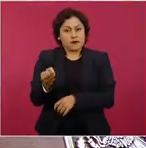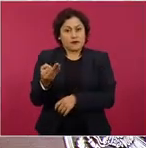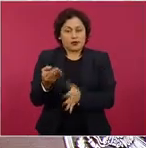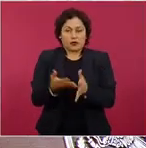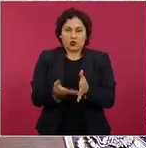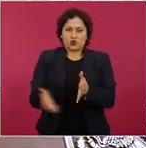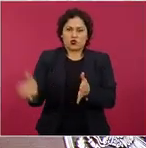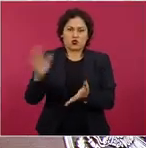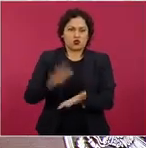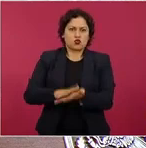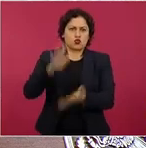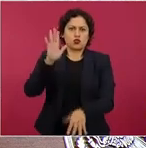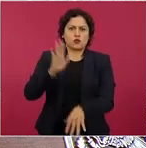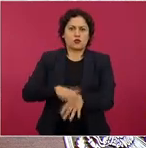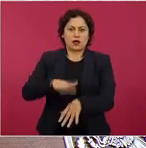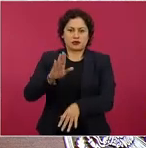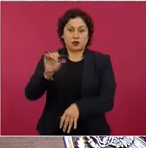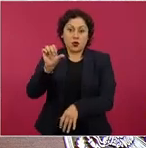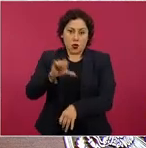que termina hoy.